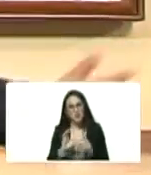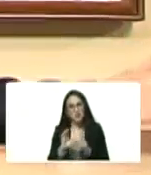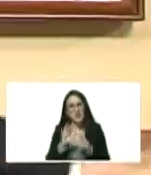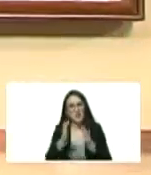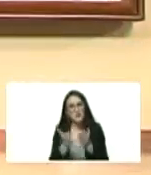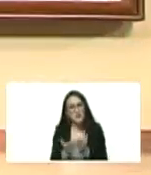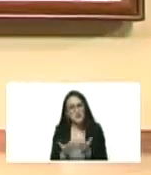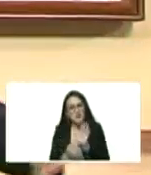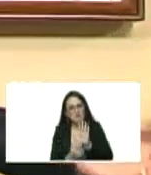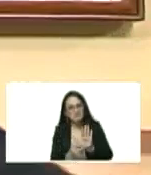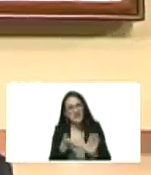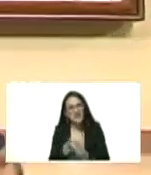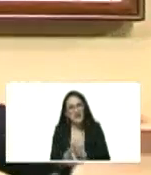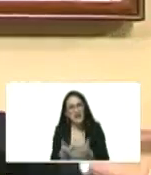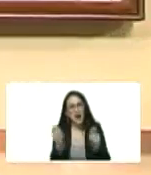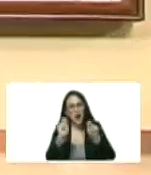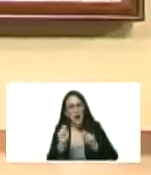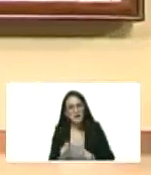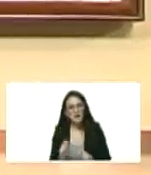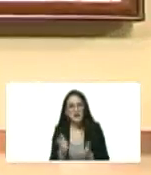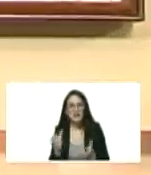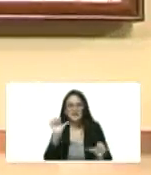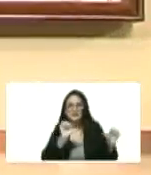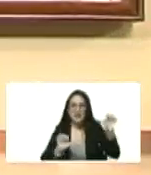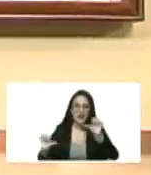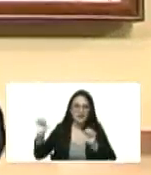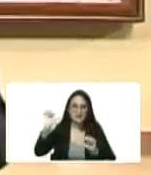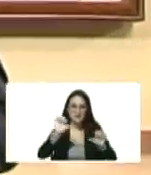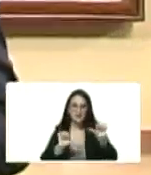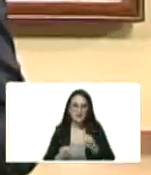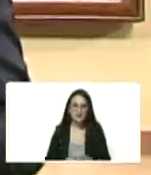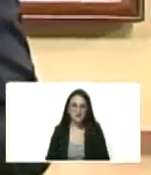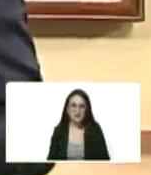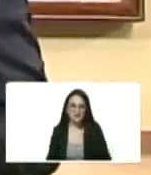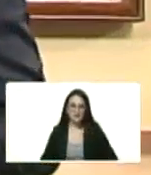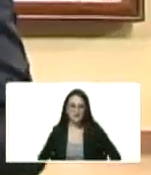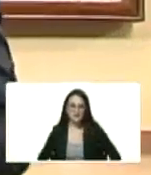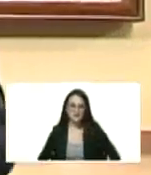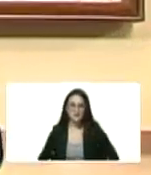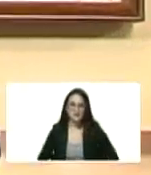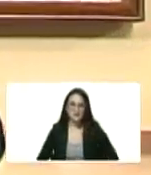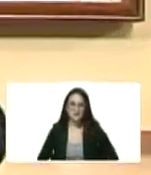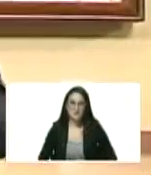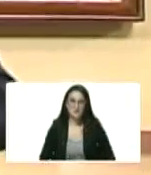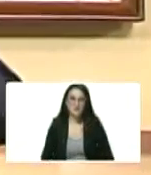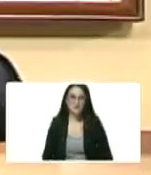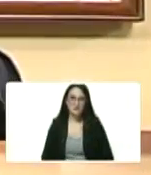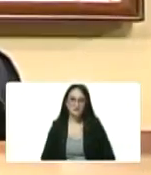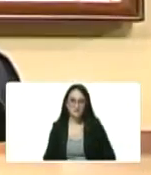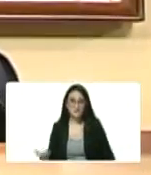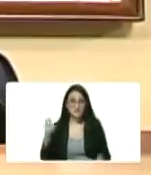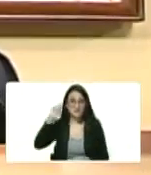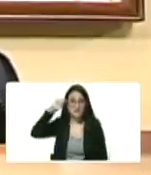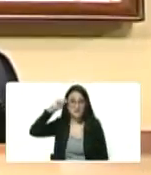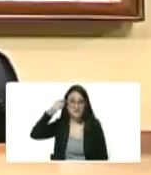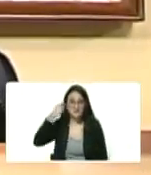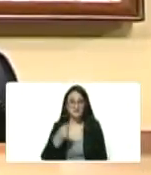al conocimiento, a las artes, a la ciencia? ¿Y qué se recordará